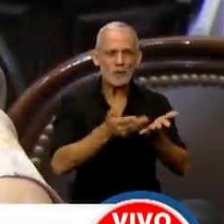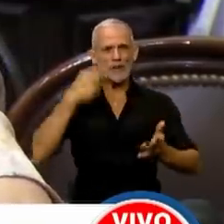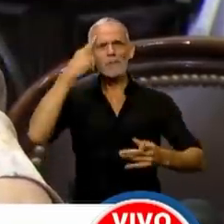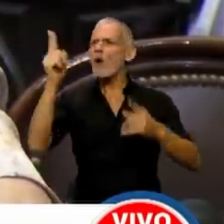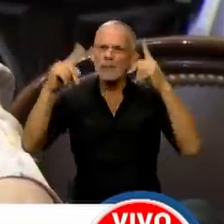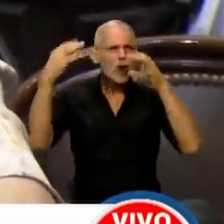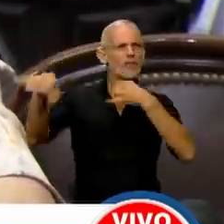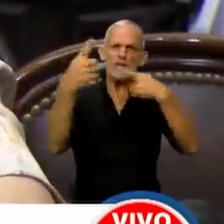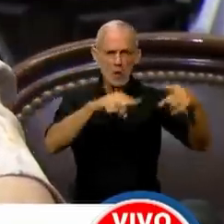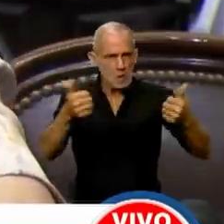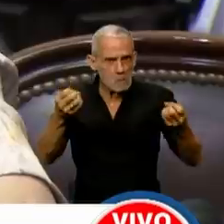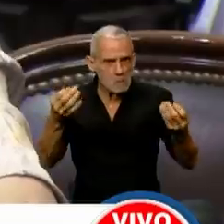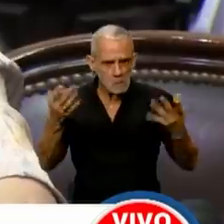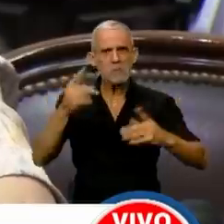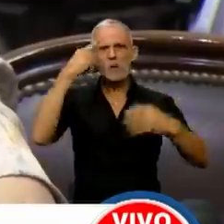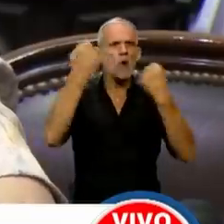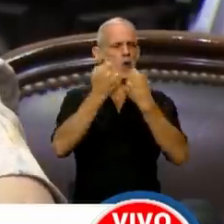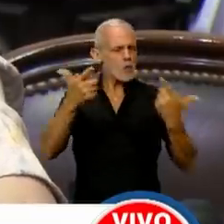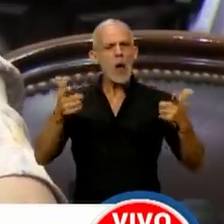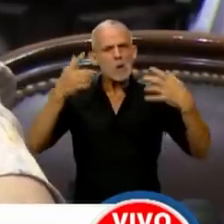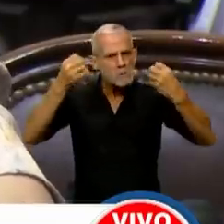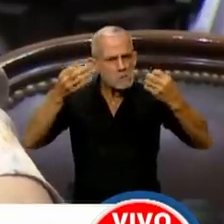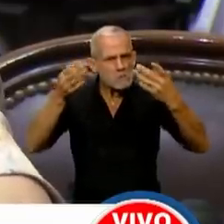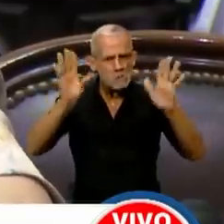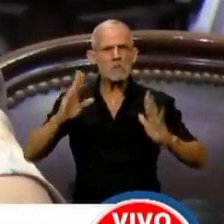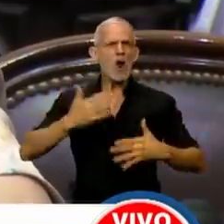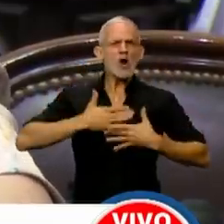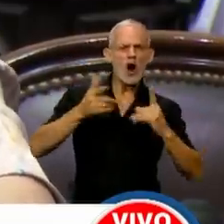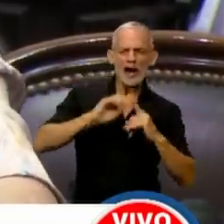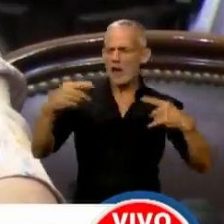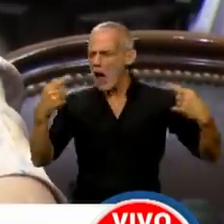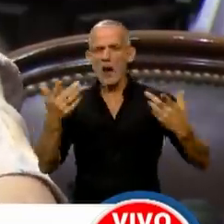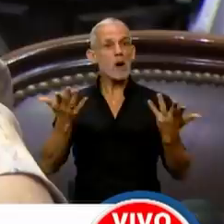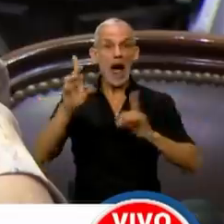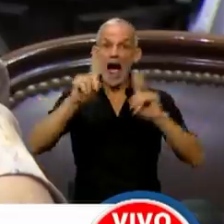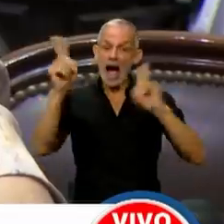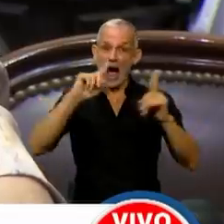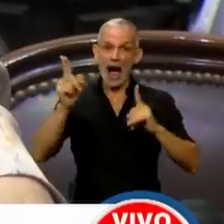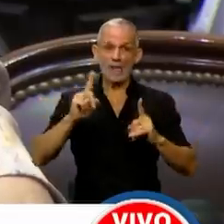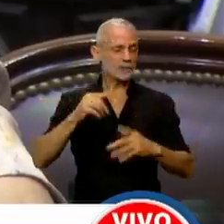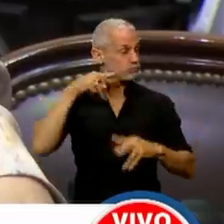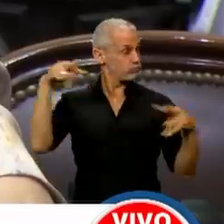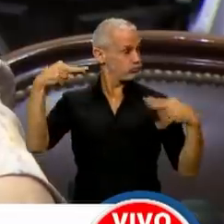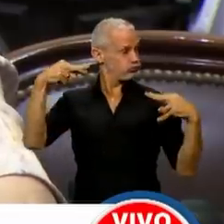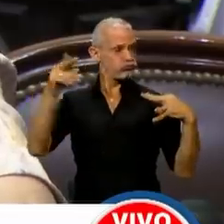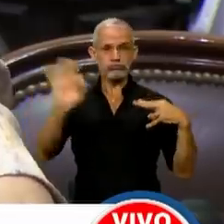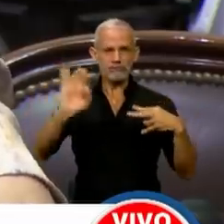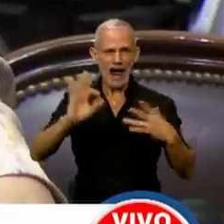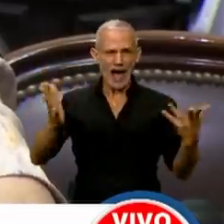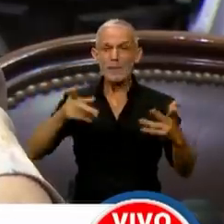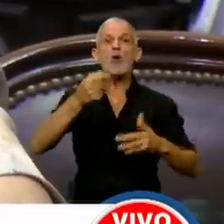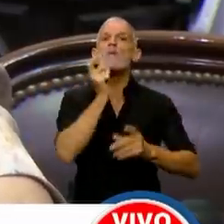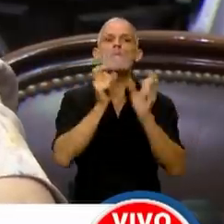pensábamos distinto, y estábamos en desacuerdo, y no nos queríamos, y hasta a veces no nos podíamos ni mirar. Pero